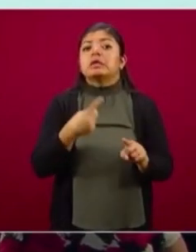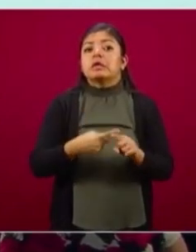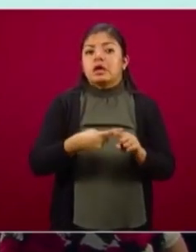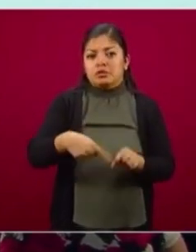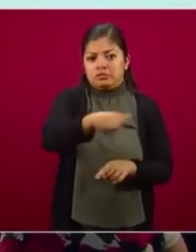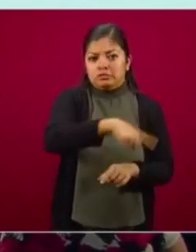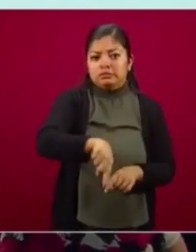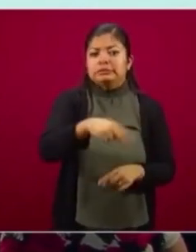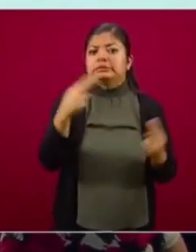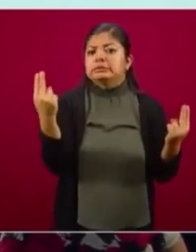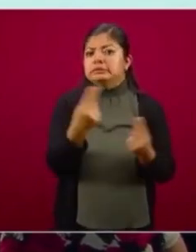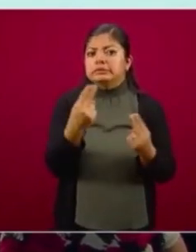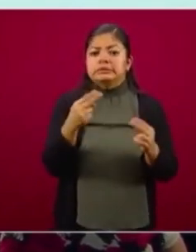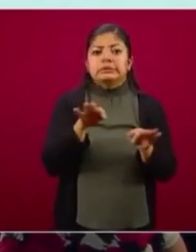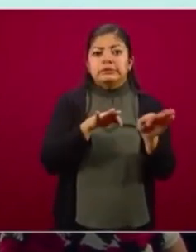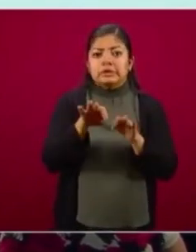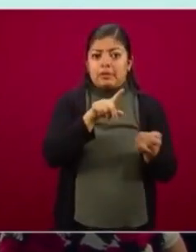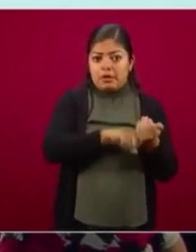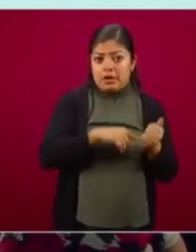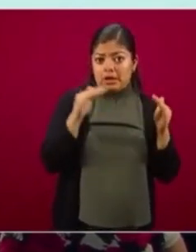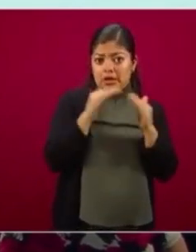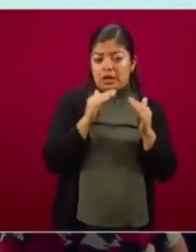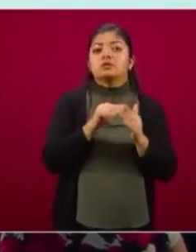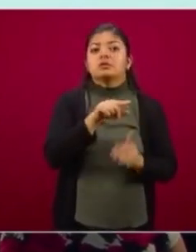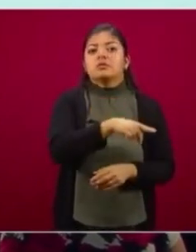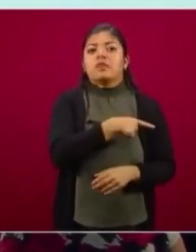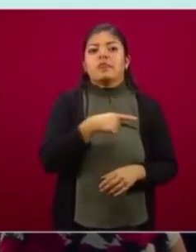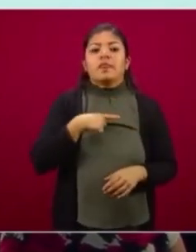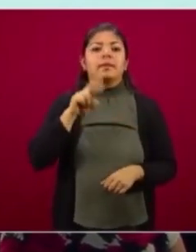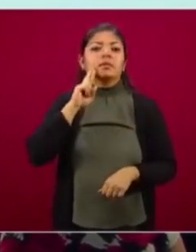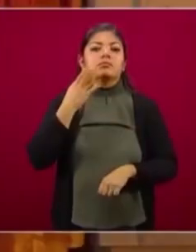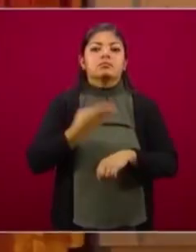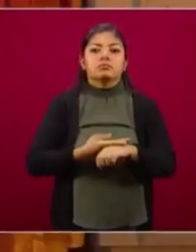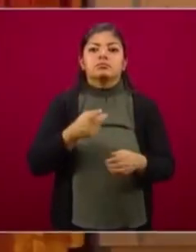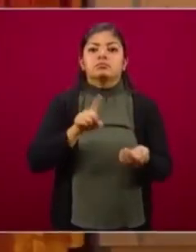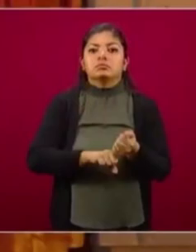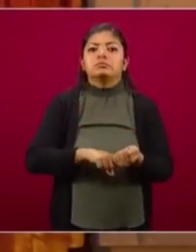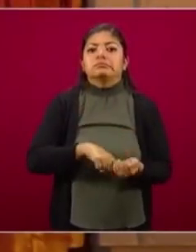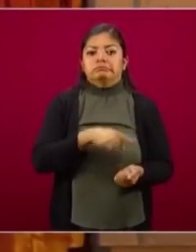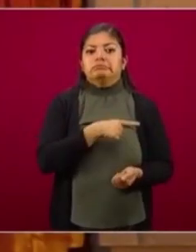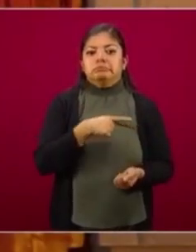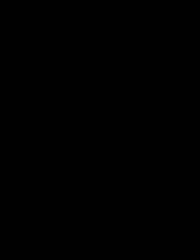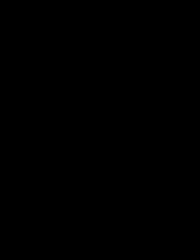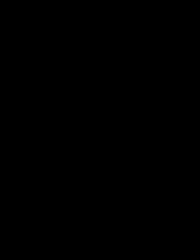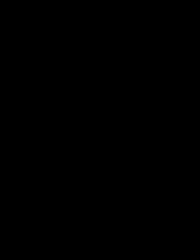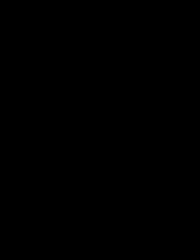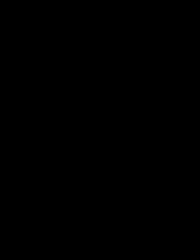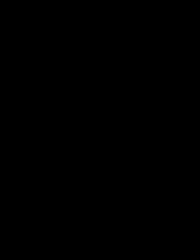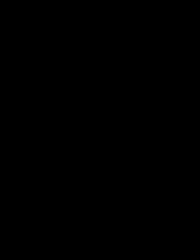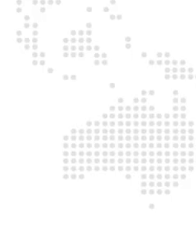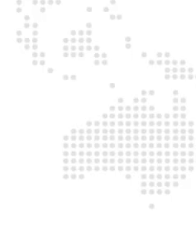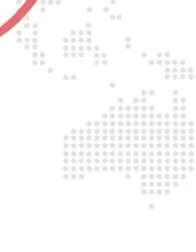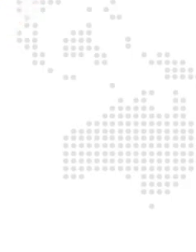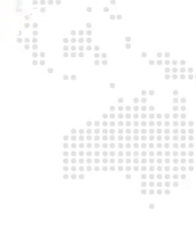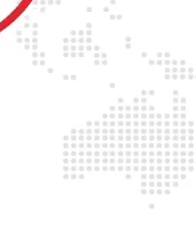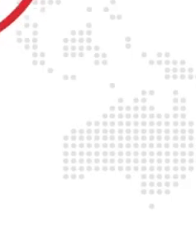trabajo en el hogar están tienen la responsabilidad de ingresar y darles seguridad social